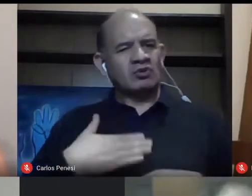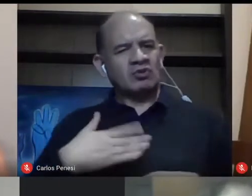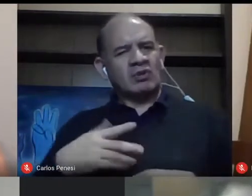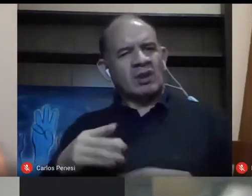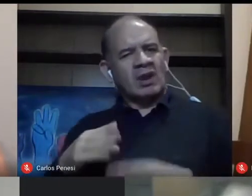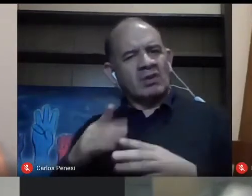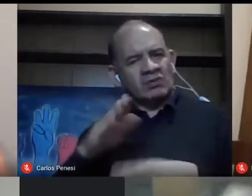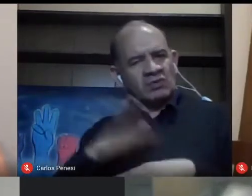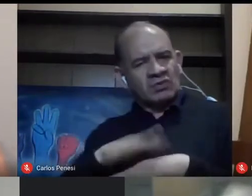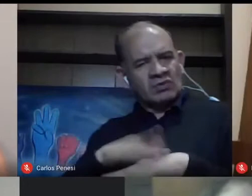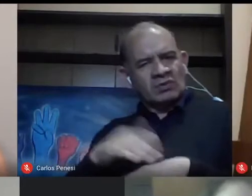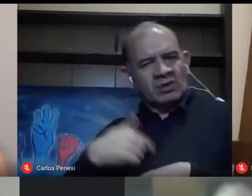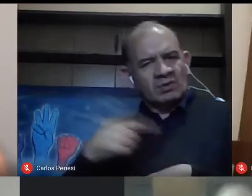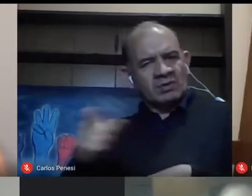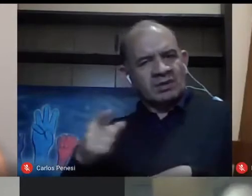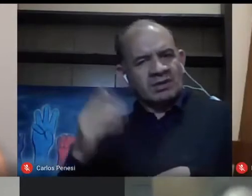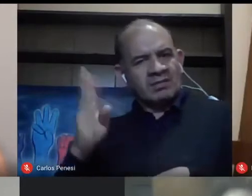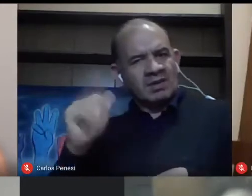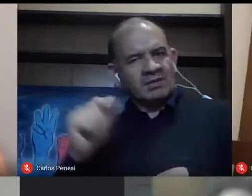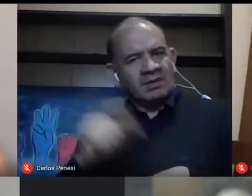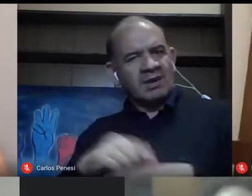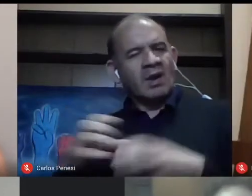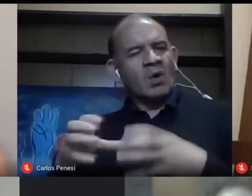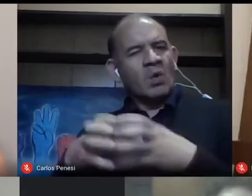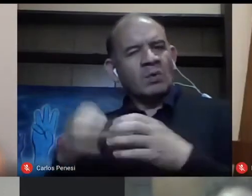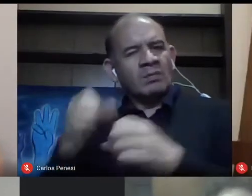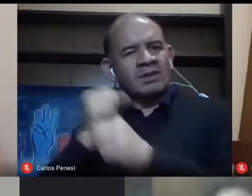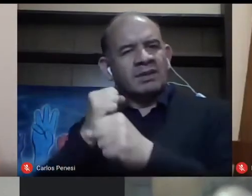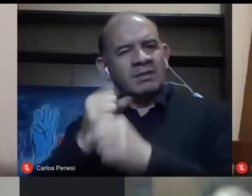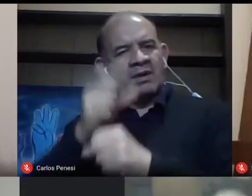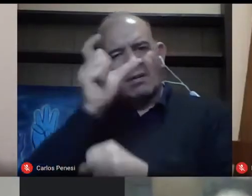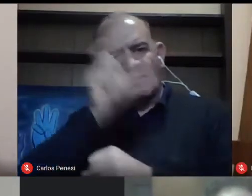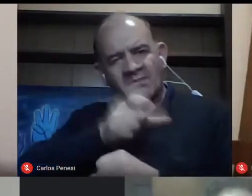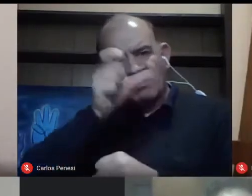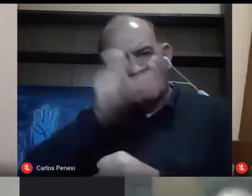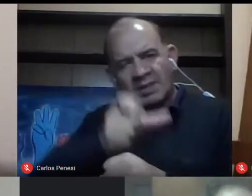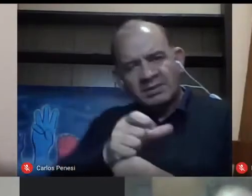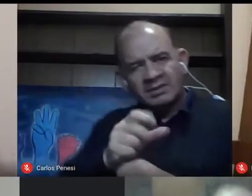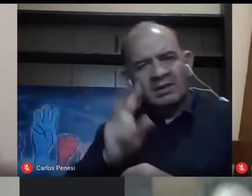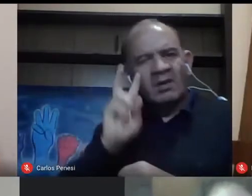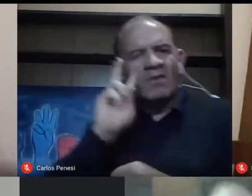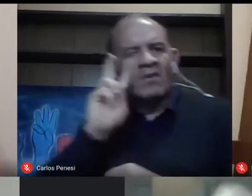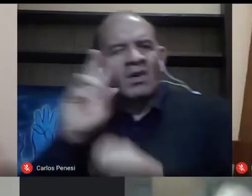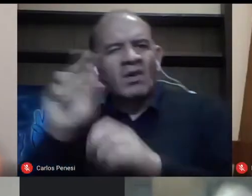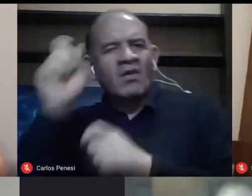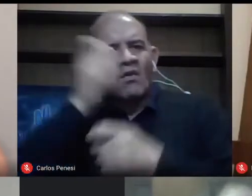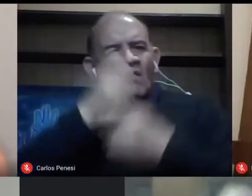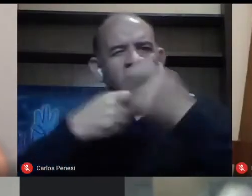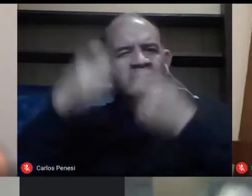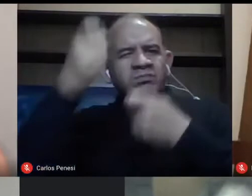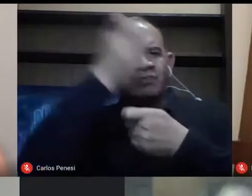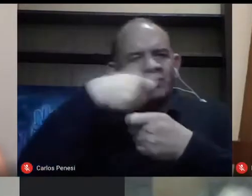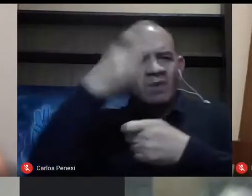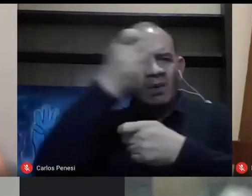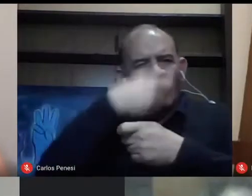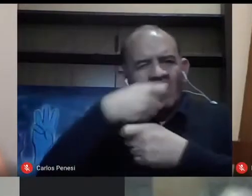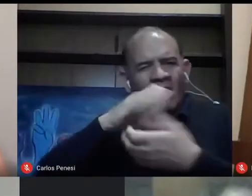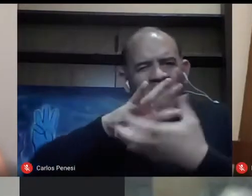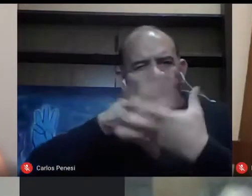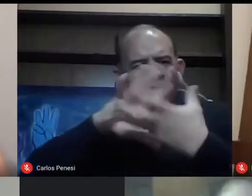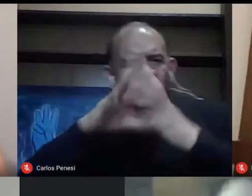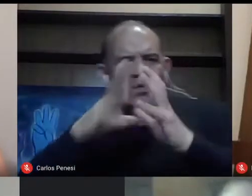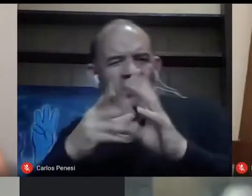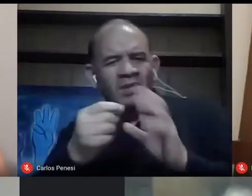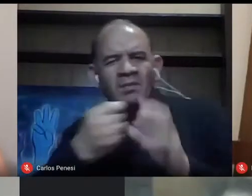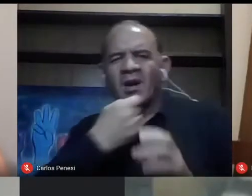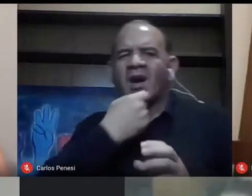estamos trabajando, ya hay un equipo de personas trabajando en el diseño del Repertorio Nacional de Formatos